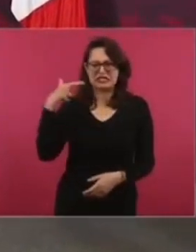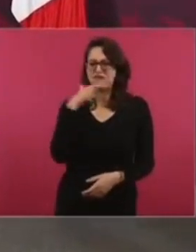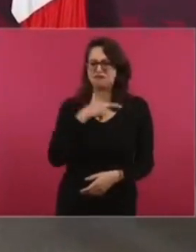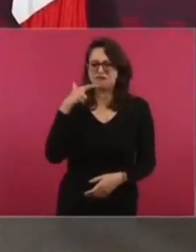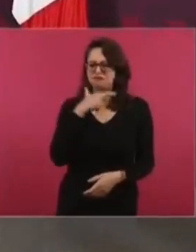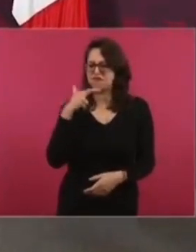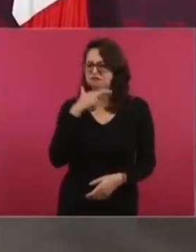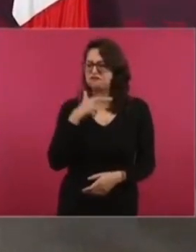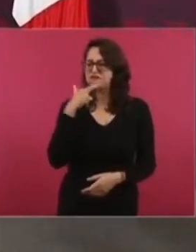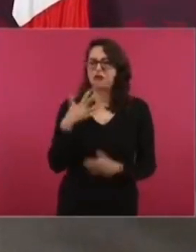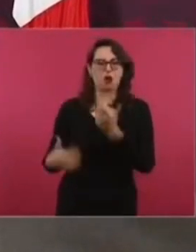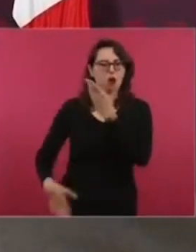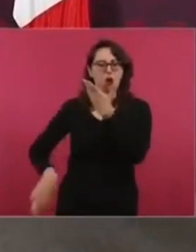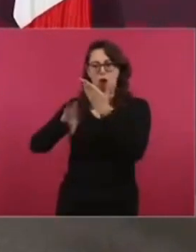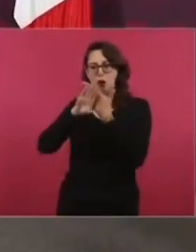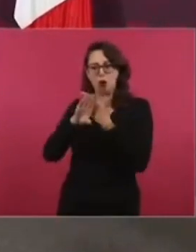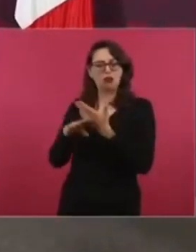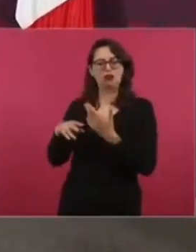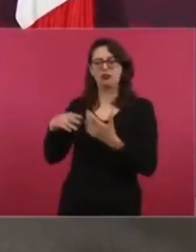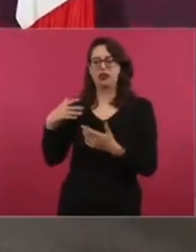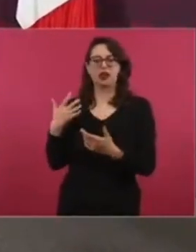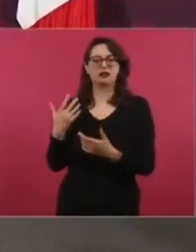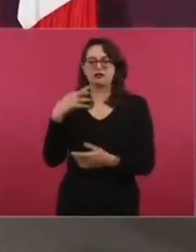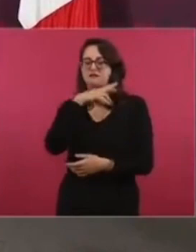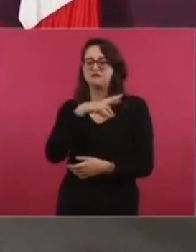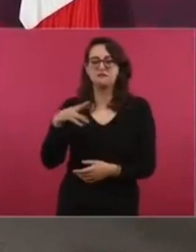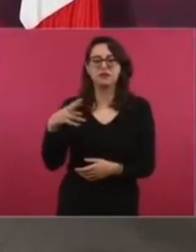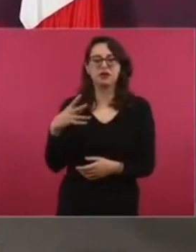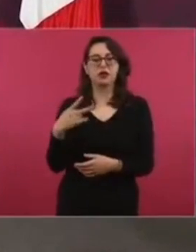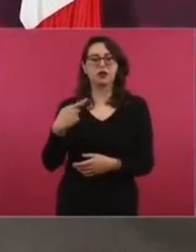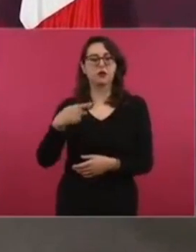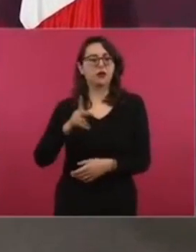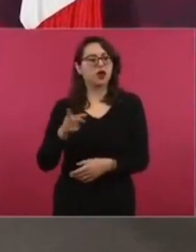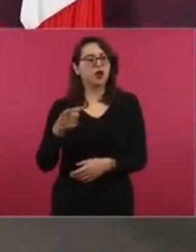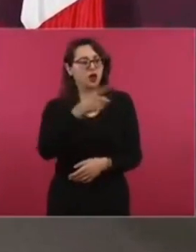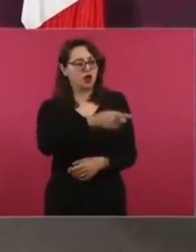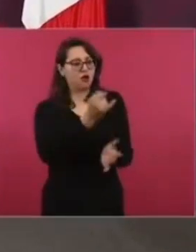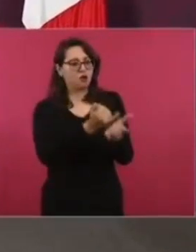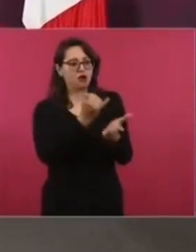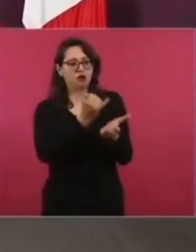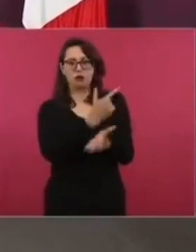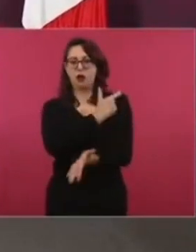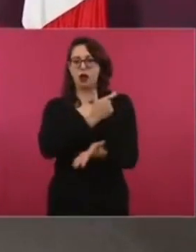O sea ya pero este otro caso